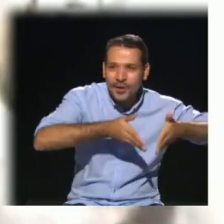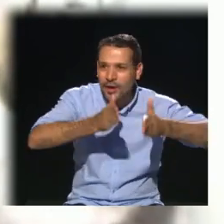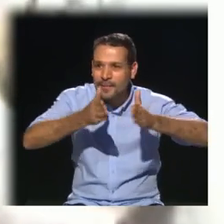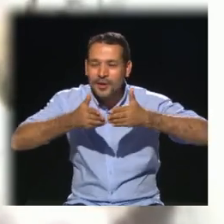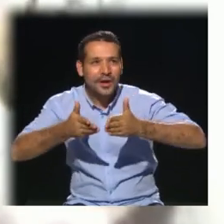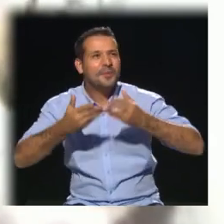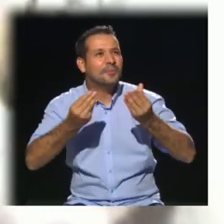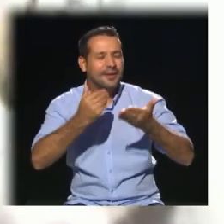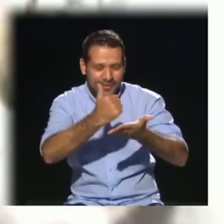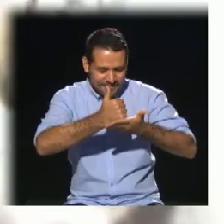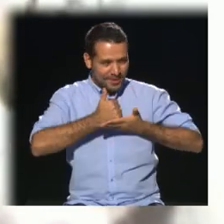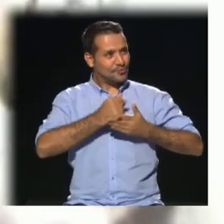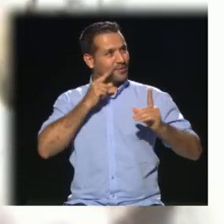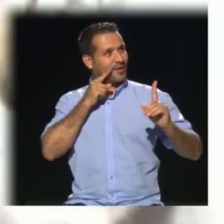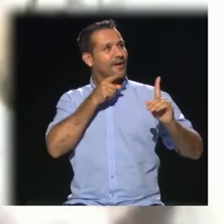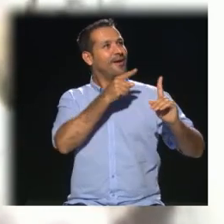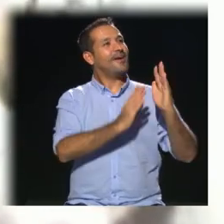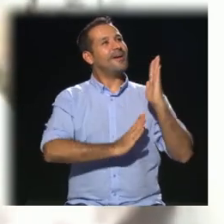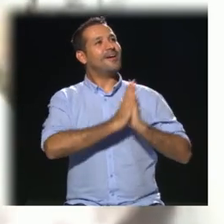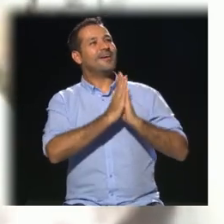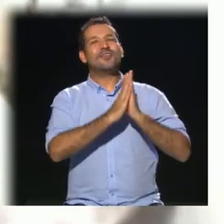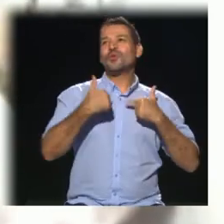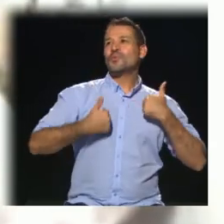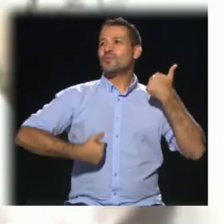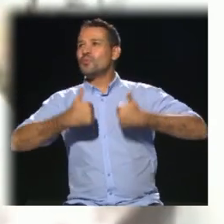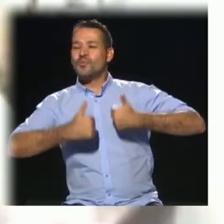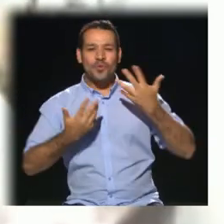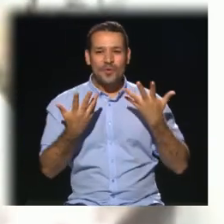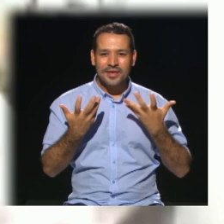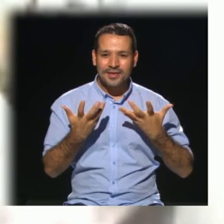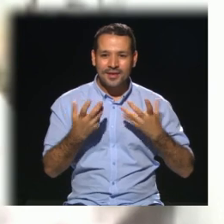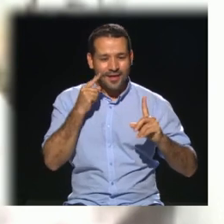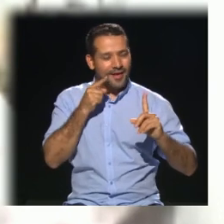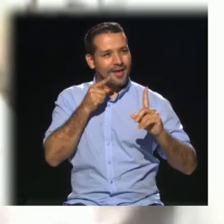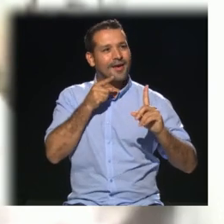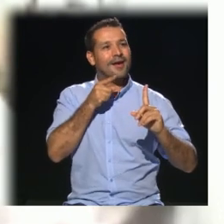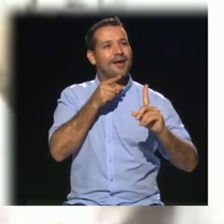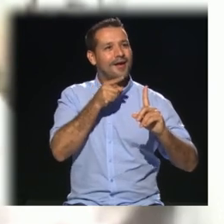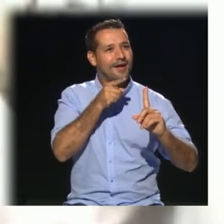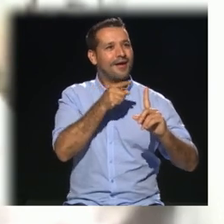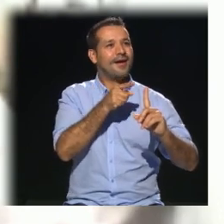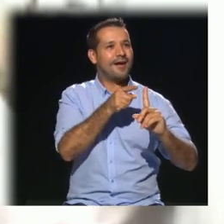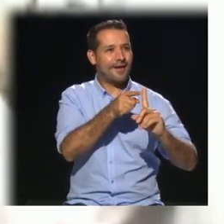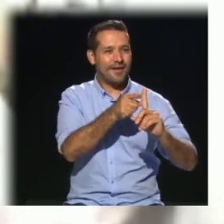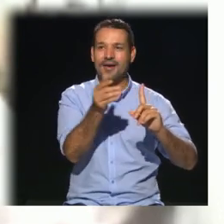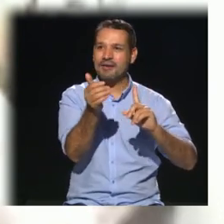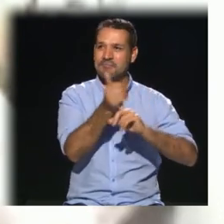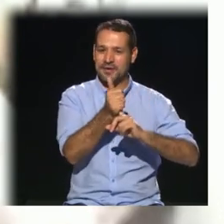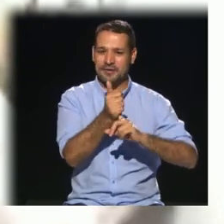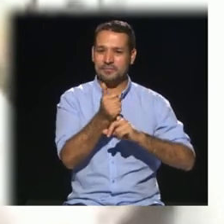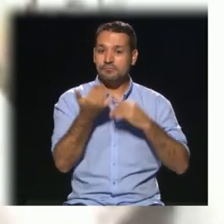quiénes somos nosotros. Digo yo que si vamos a hablar de autocrítica, hay que hablar de